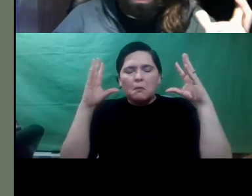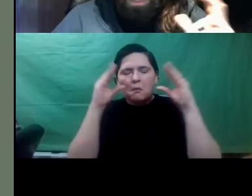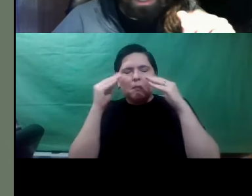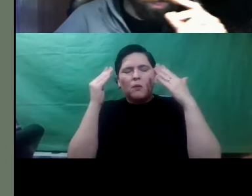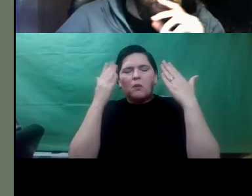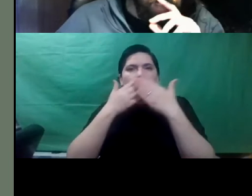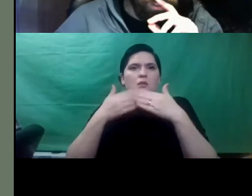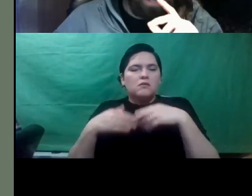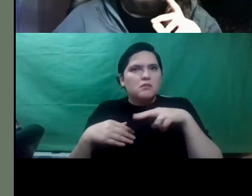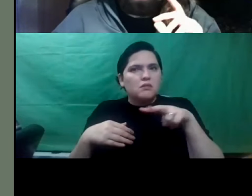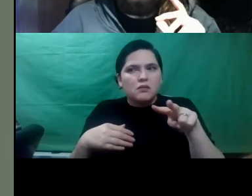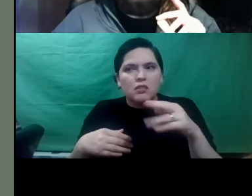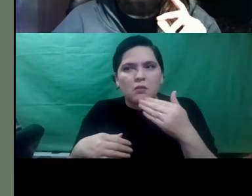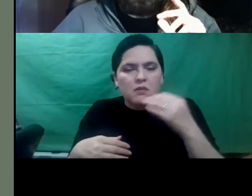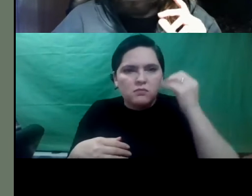cognición aparentemente se puede